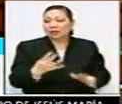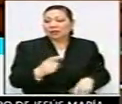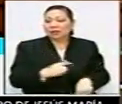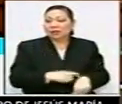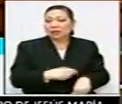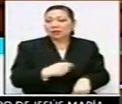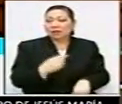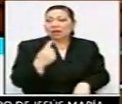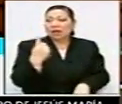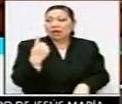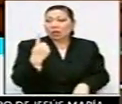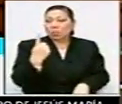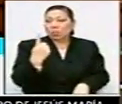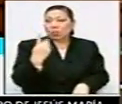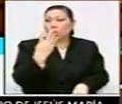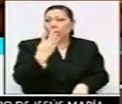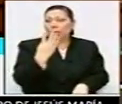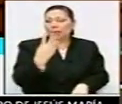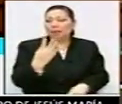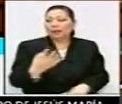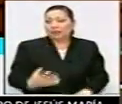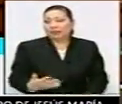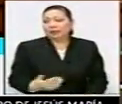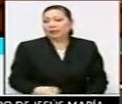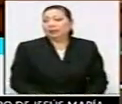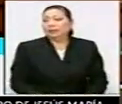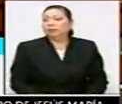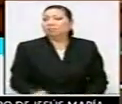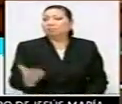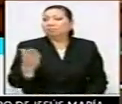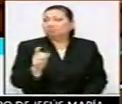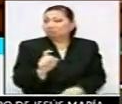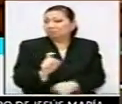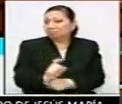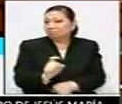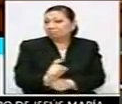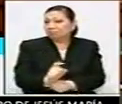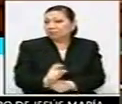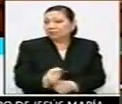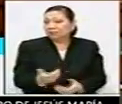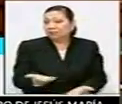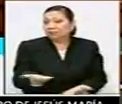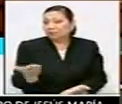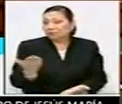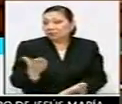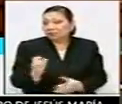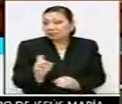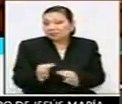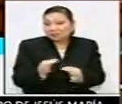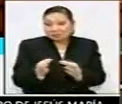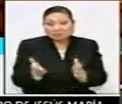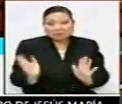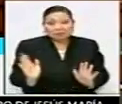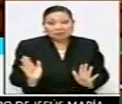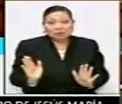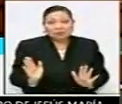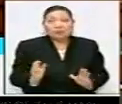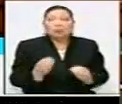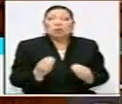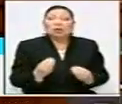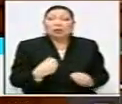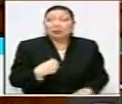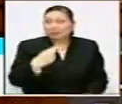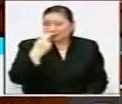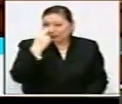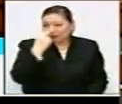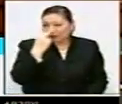las 13:40? A recibir instrucciones, a recibir algo. Yo le digo una cosa, ¿por qué me